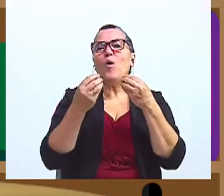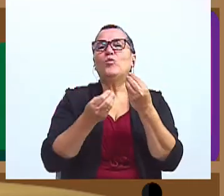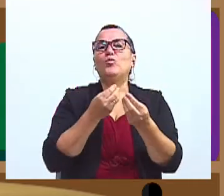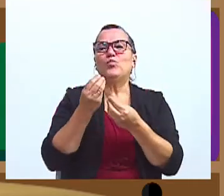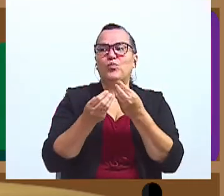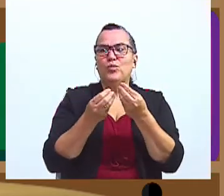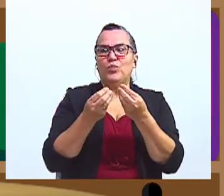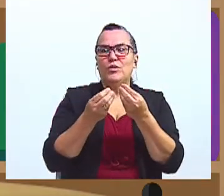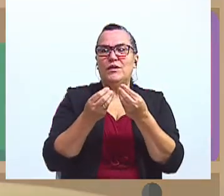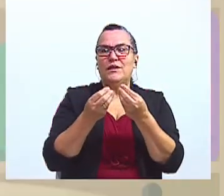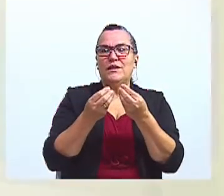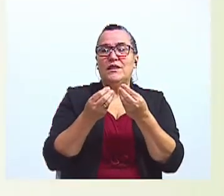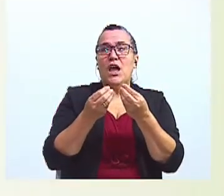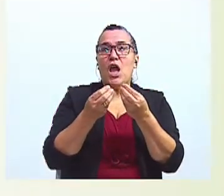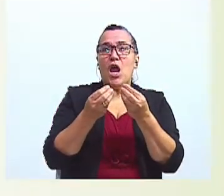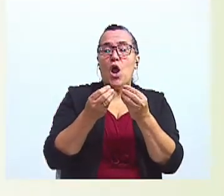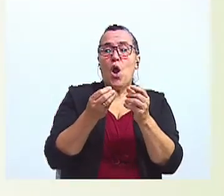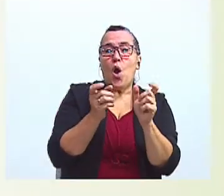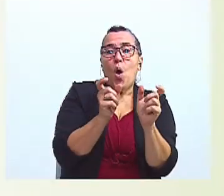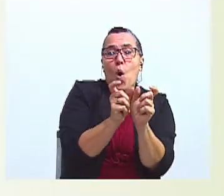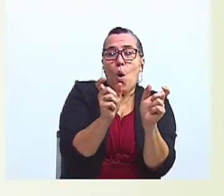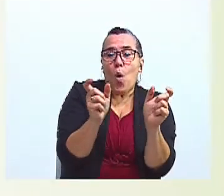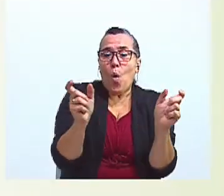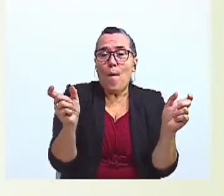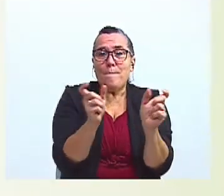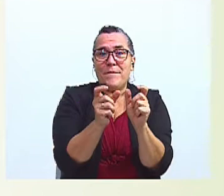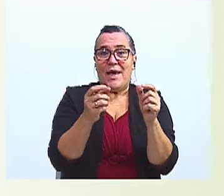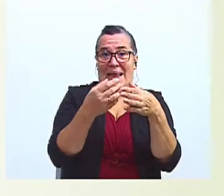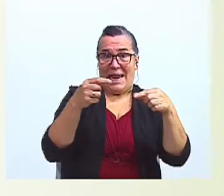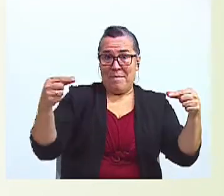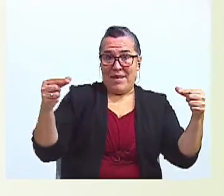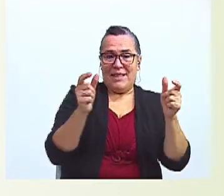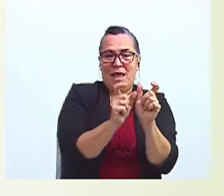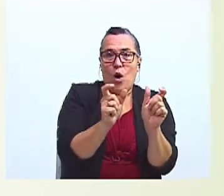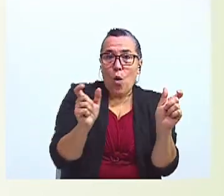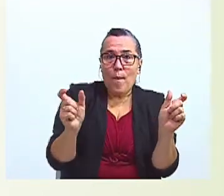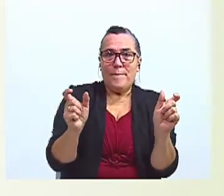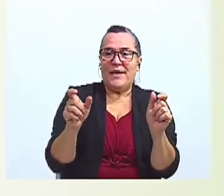las combinaciones gramaticales.